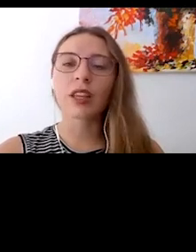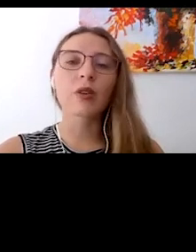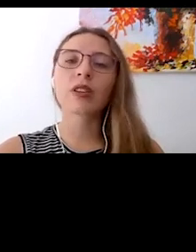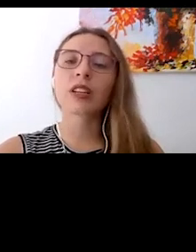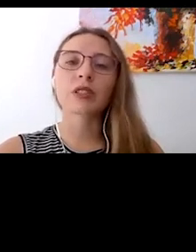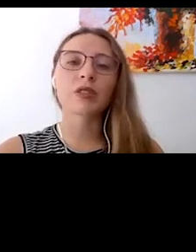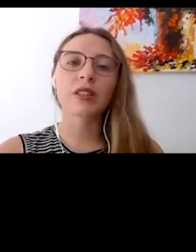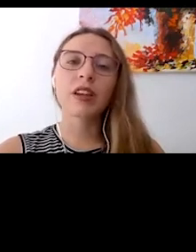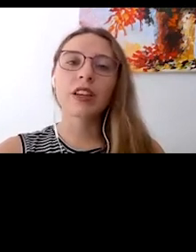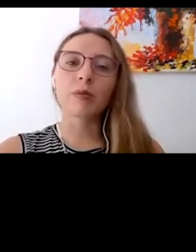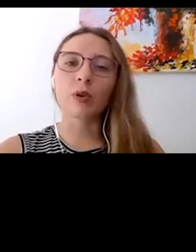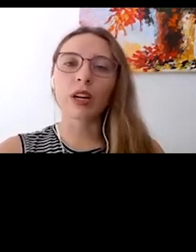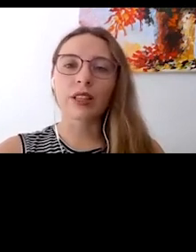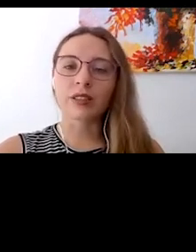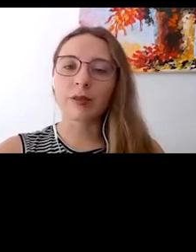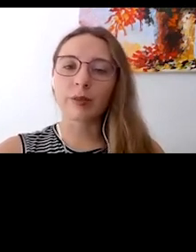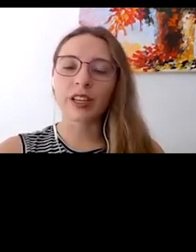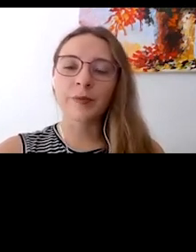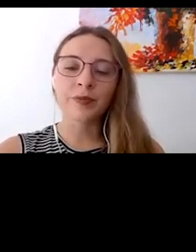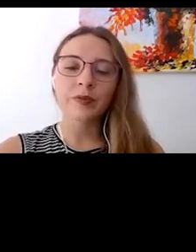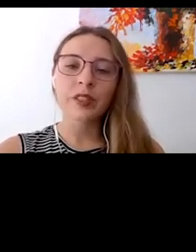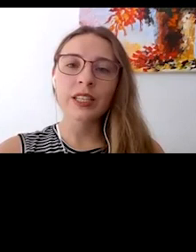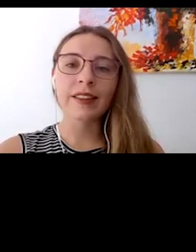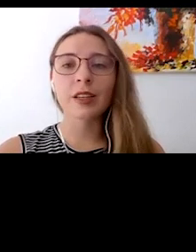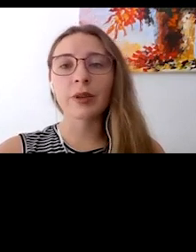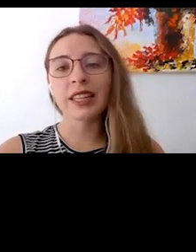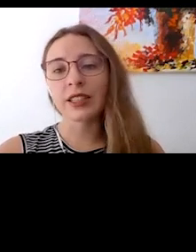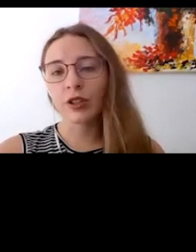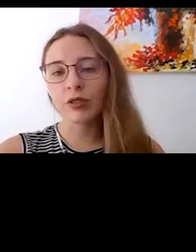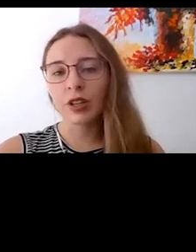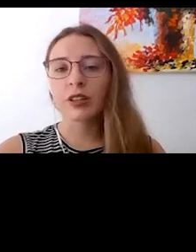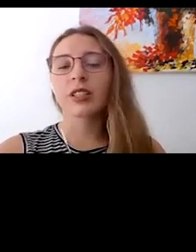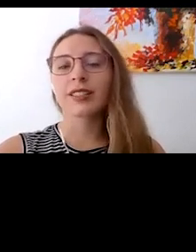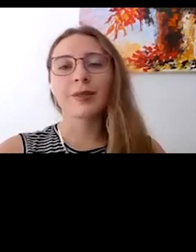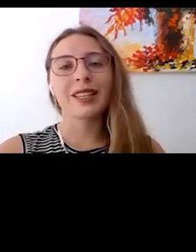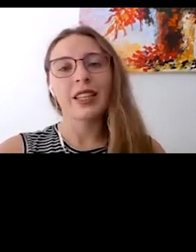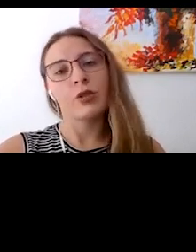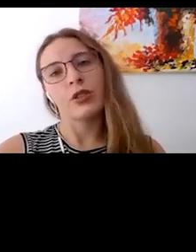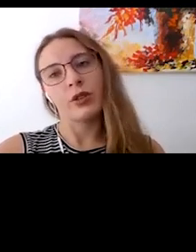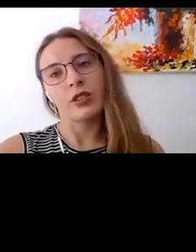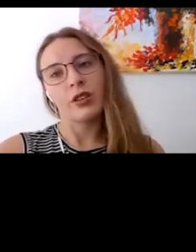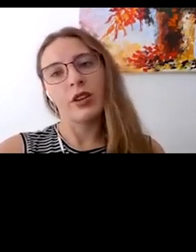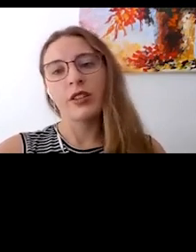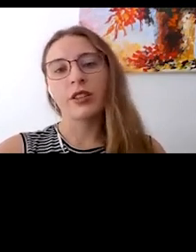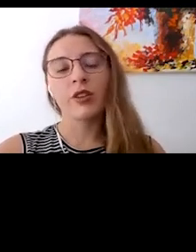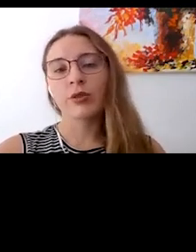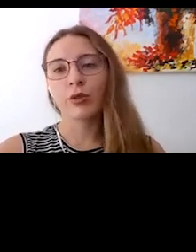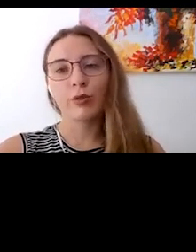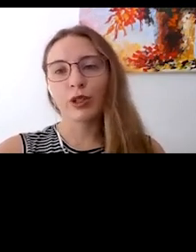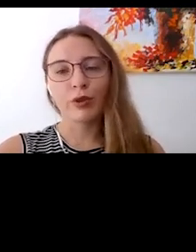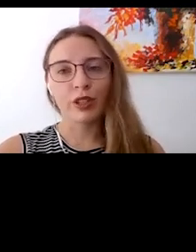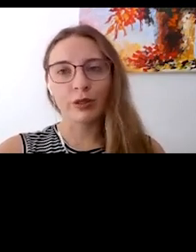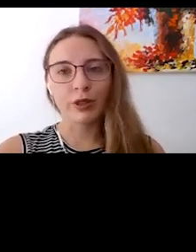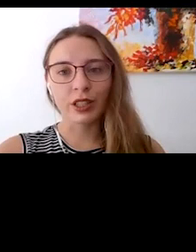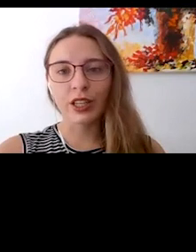todos y cada una de las personas involucradas en la empresa que determinada acción tiene determinada consecuencia. Si no es un